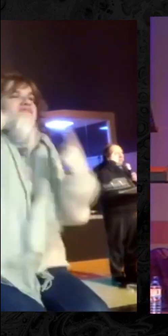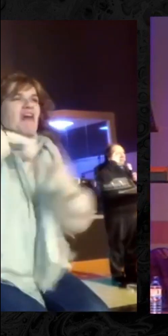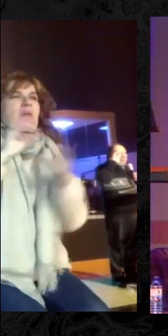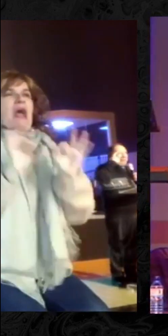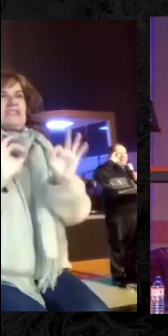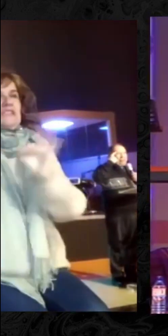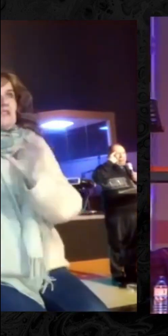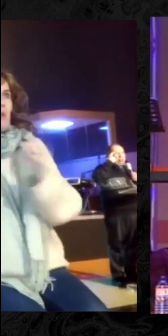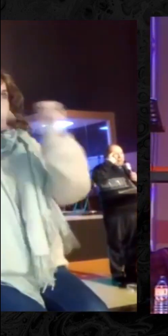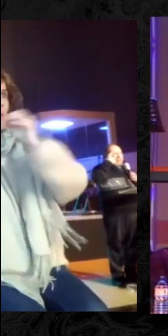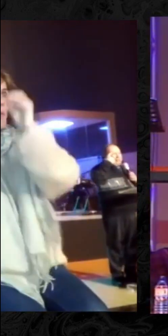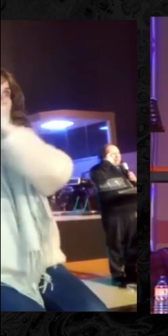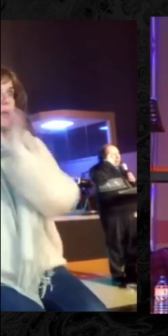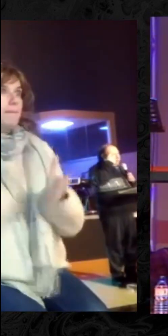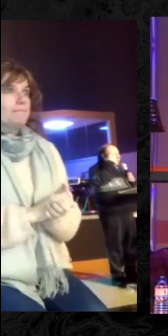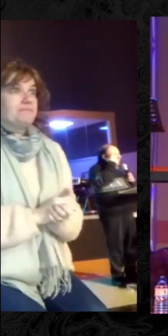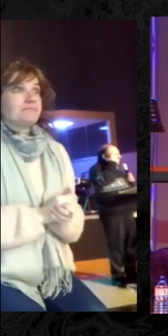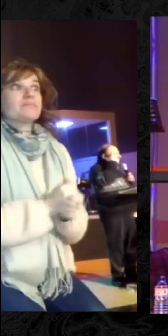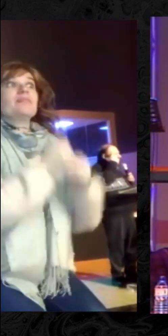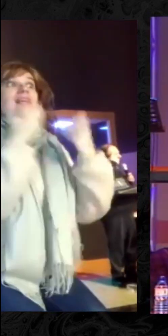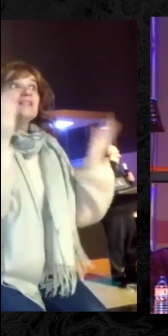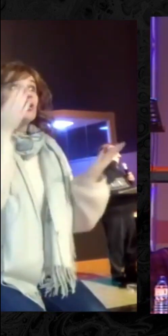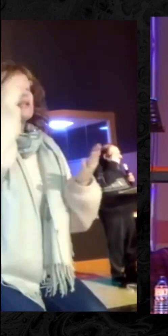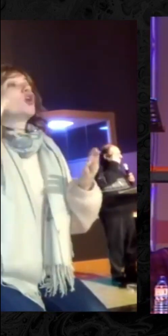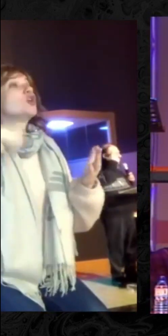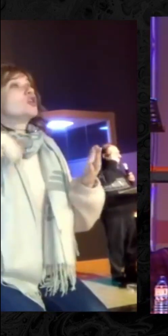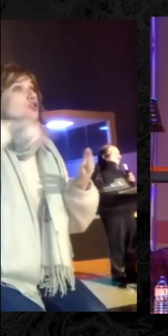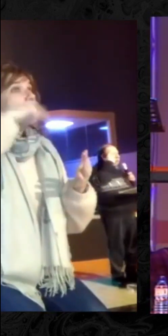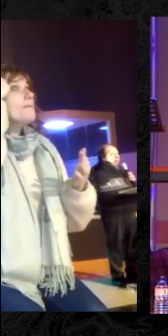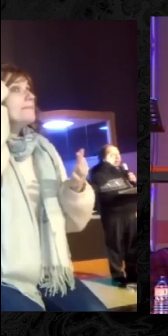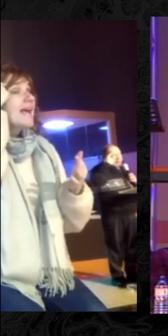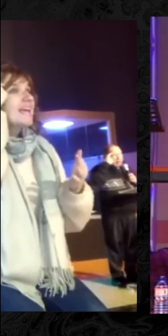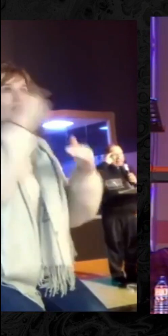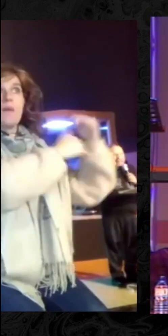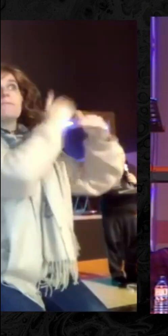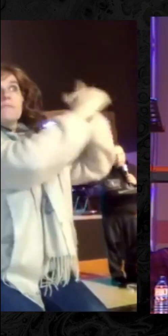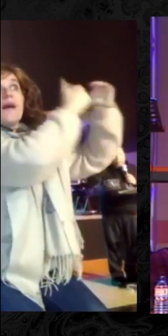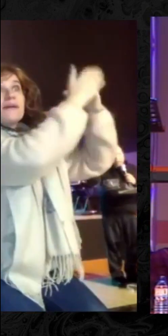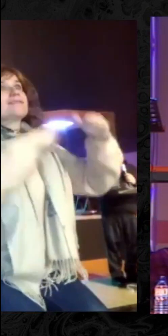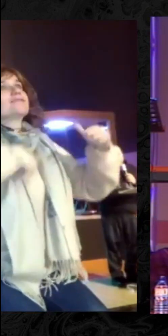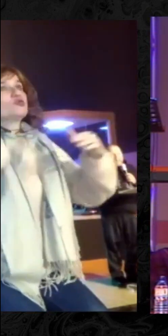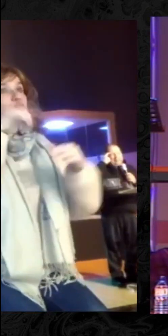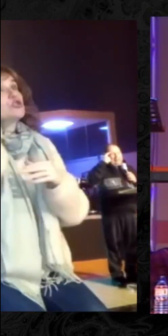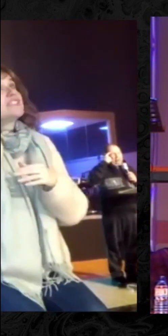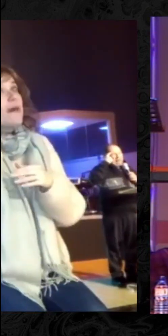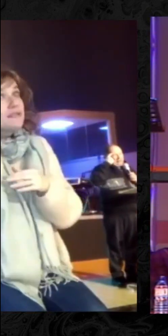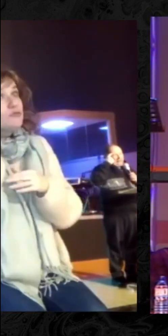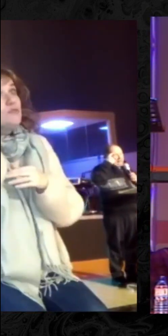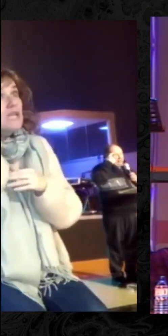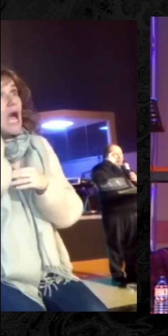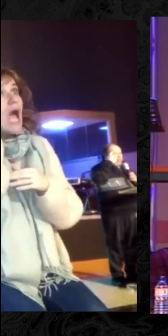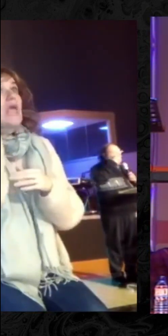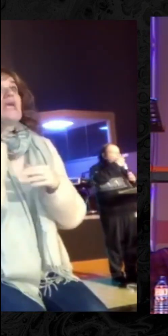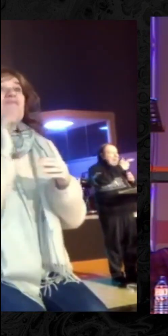y que Dios nos dé sabiduría inteligencia para Cómo debemos conducirnos en este mundo tan lleno de maldad